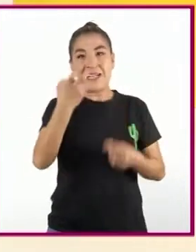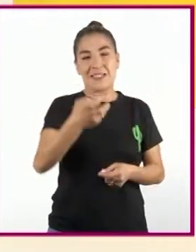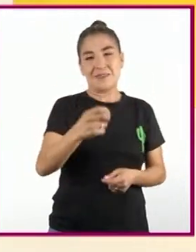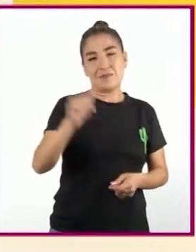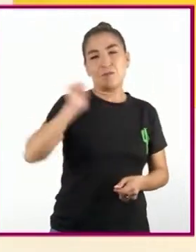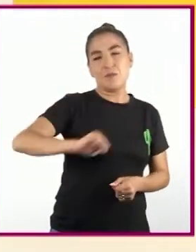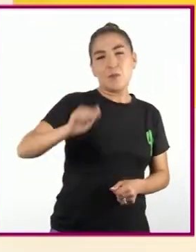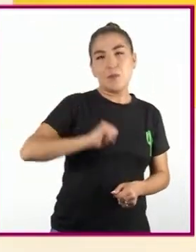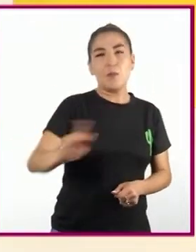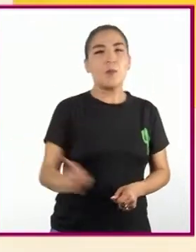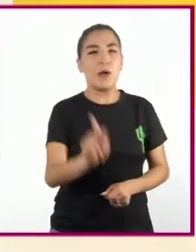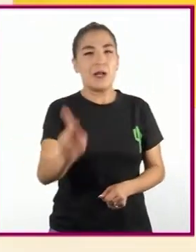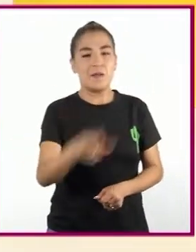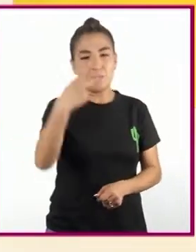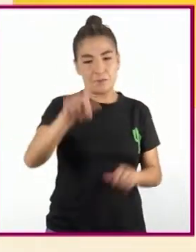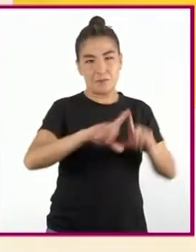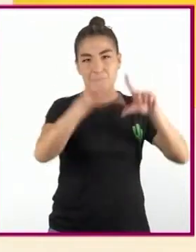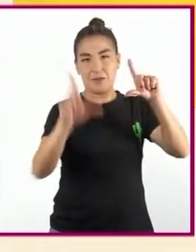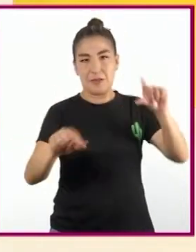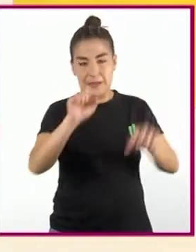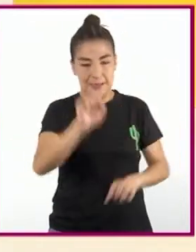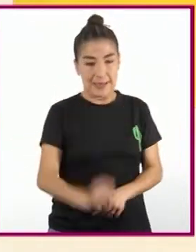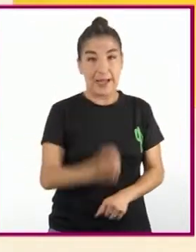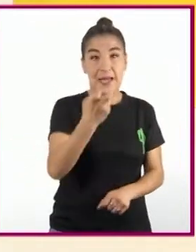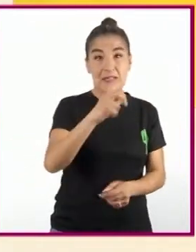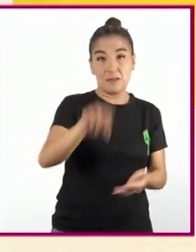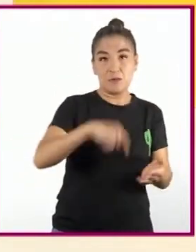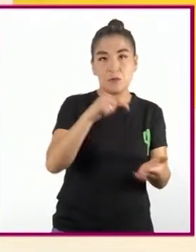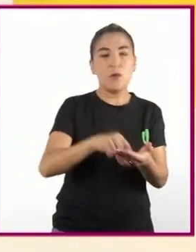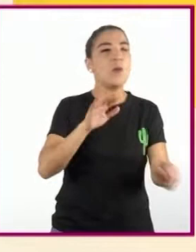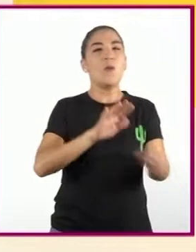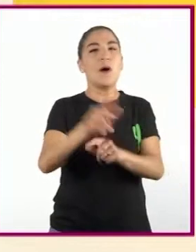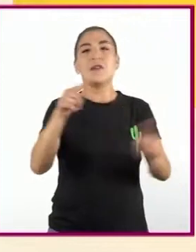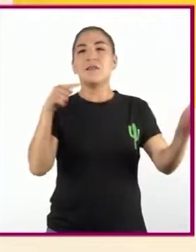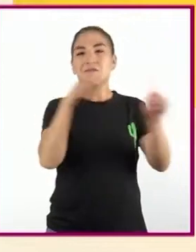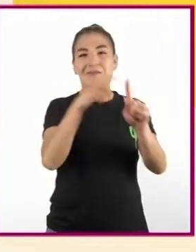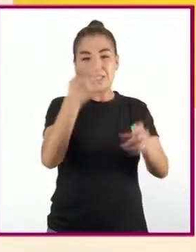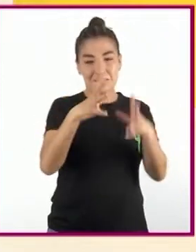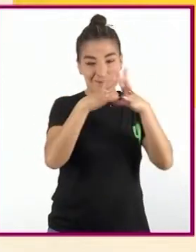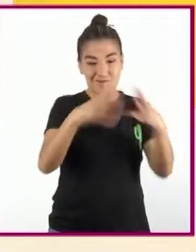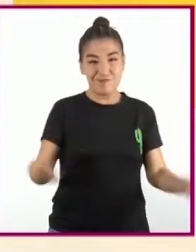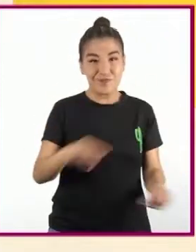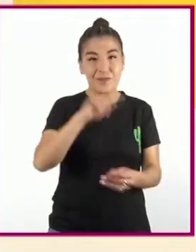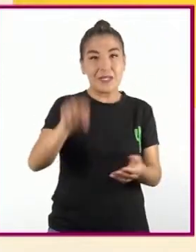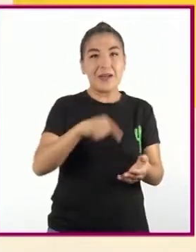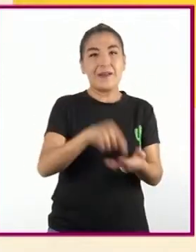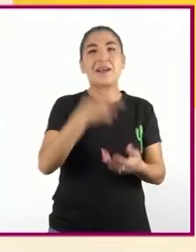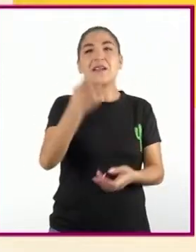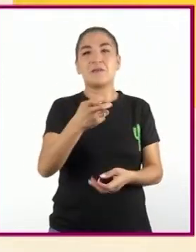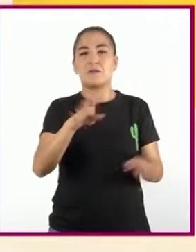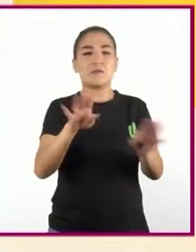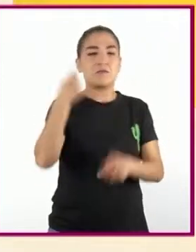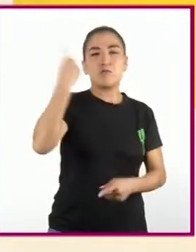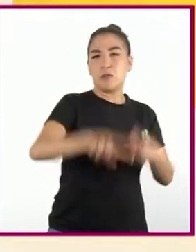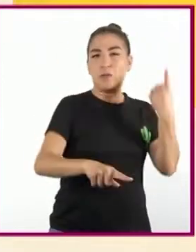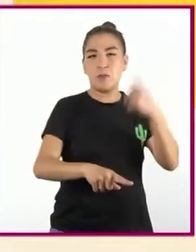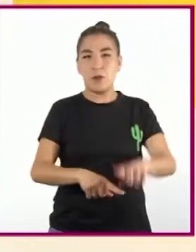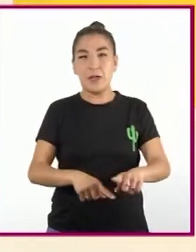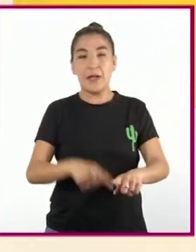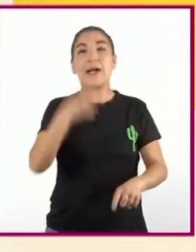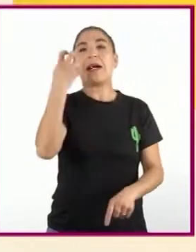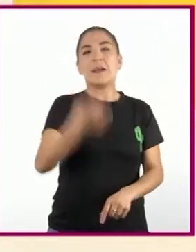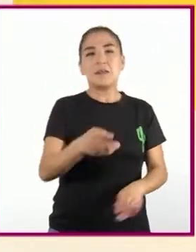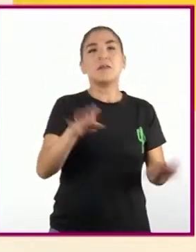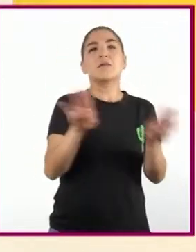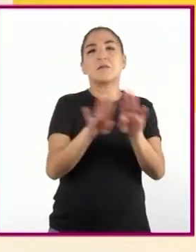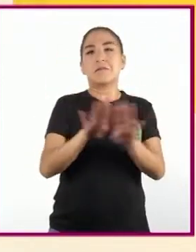de Mesoamérica. Como consecuencia de la virtual desaparición de las viejas ligas de dominio, surgieron pujantes